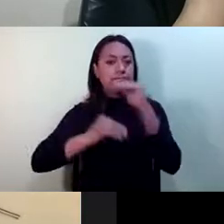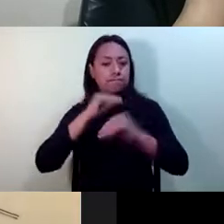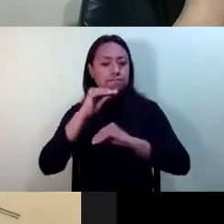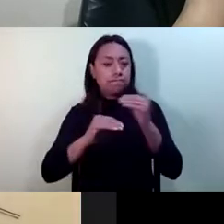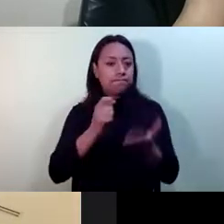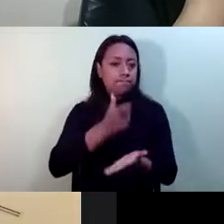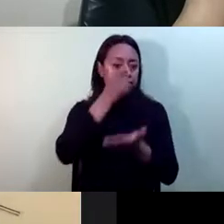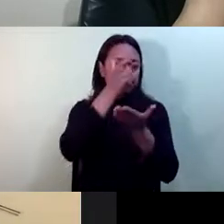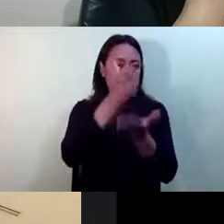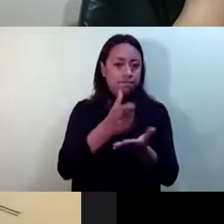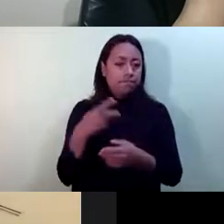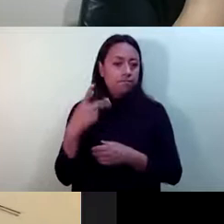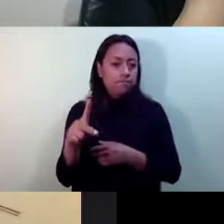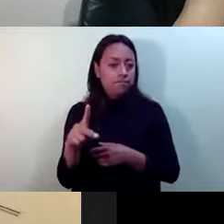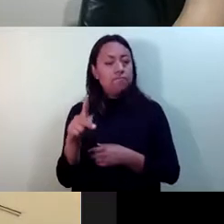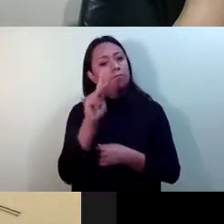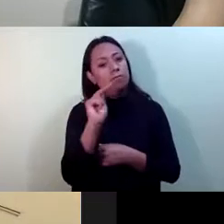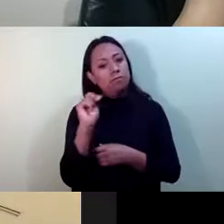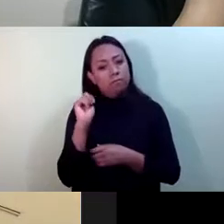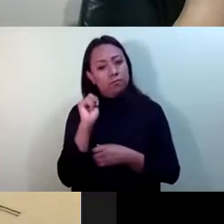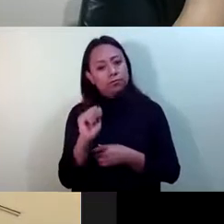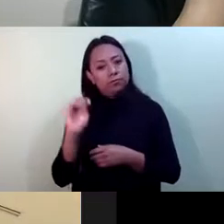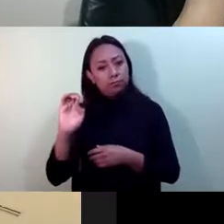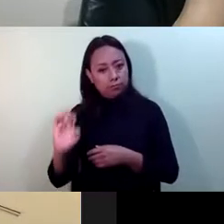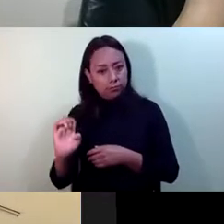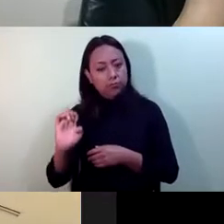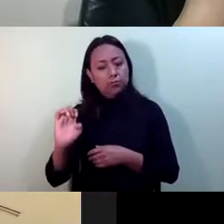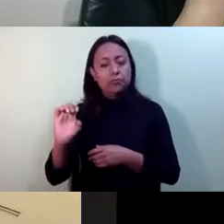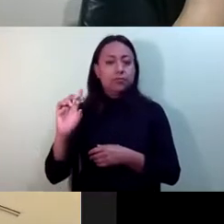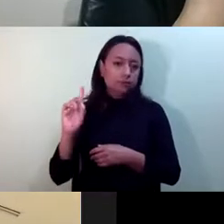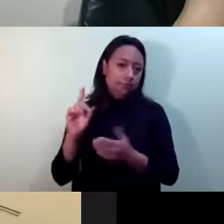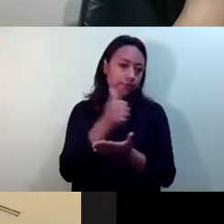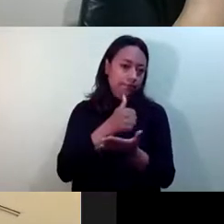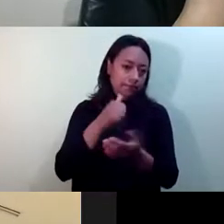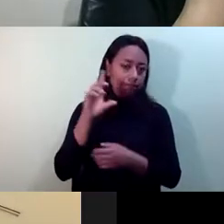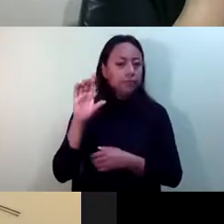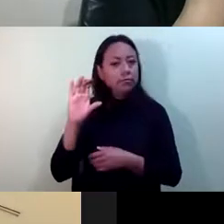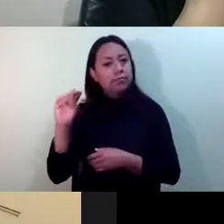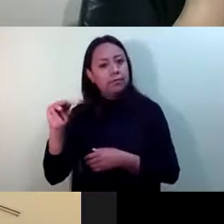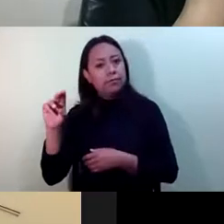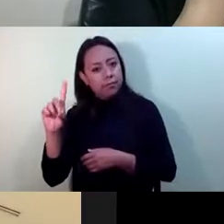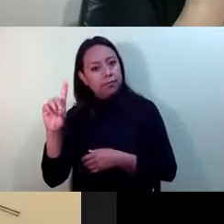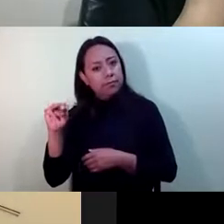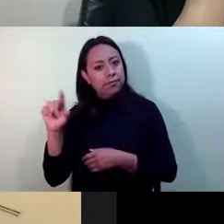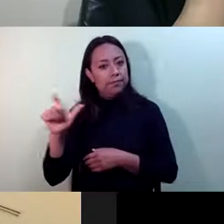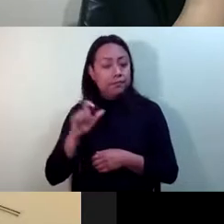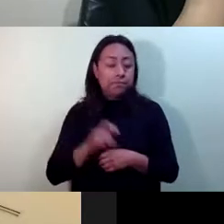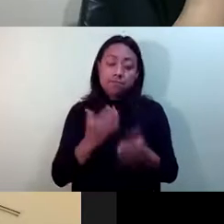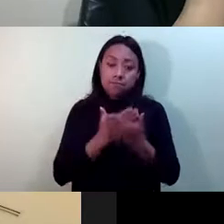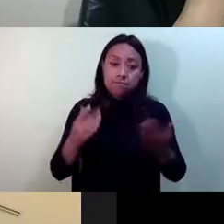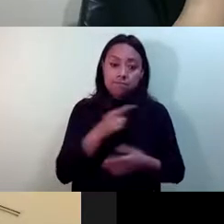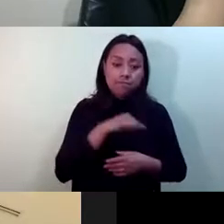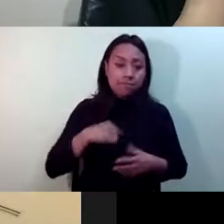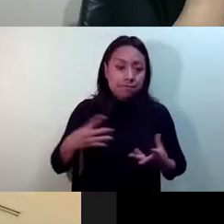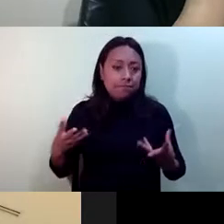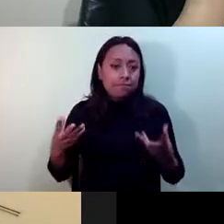la Ciudad de México. Sin embargo, no fue así. ¿Qué está pasando ahorita? Bueno, que nos tenemos aquí, estamos reunidos precisamente por lo